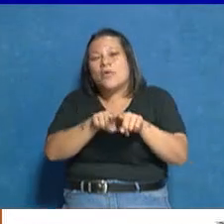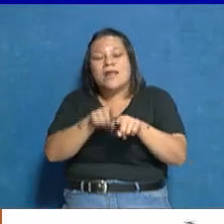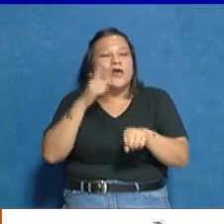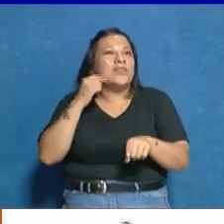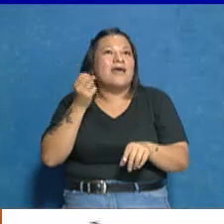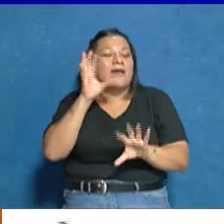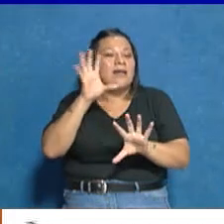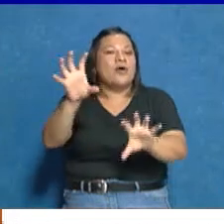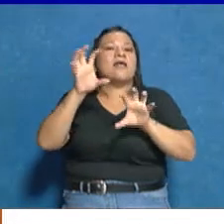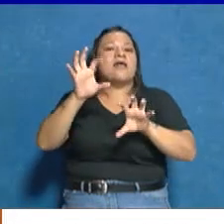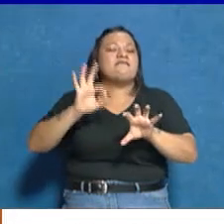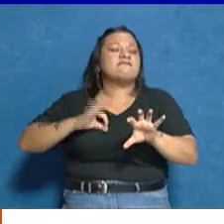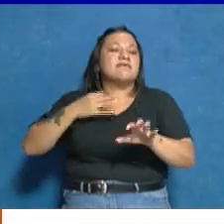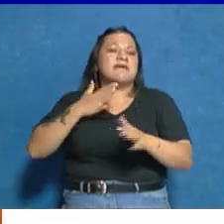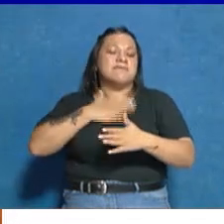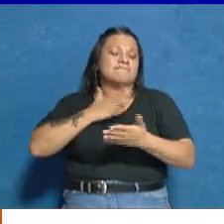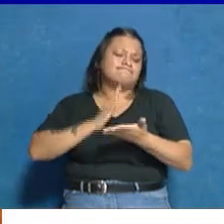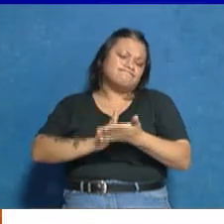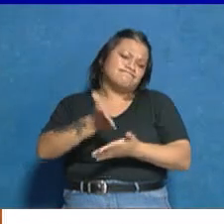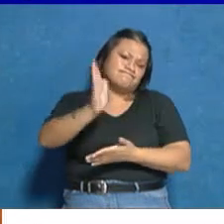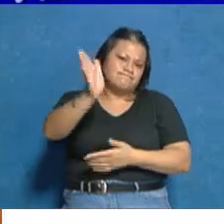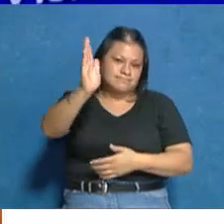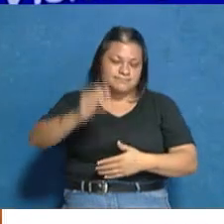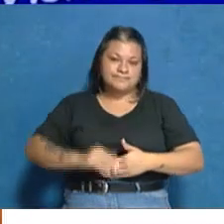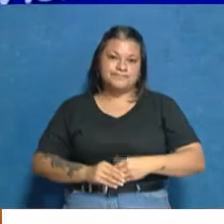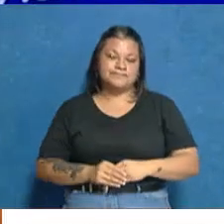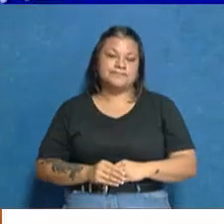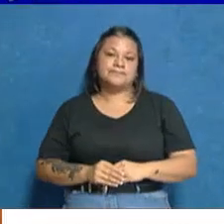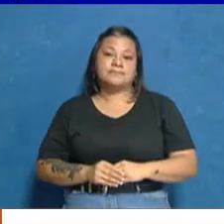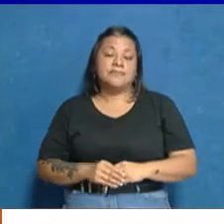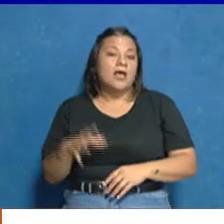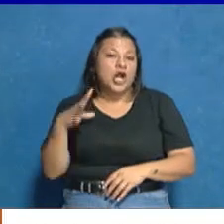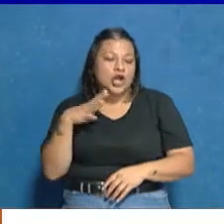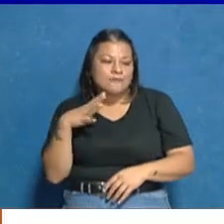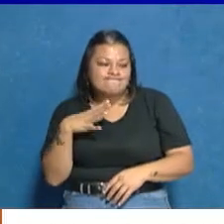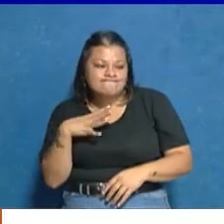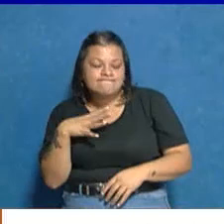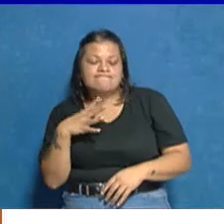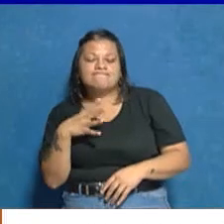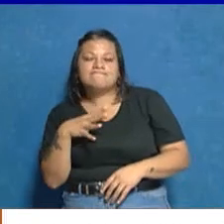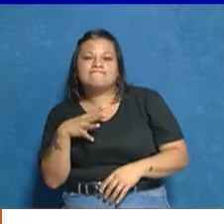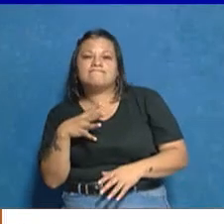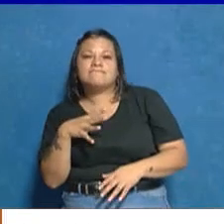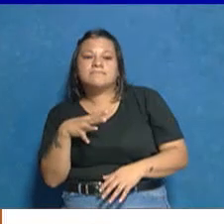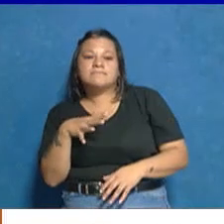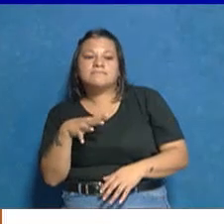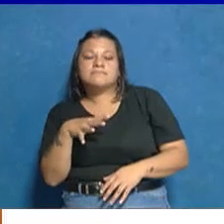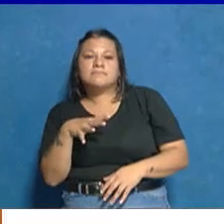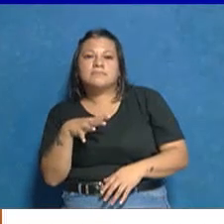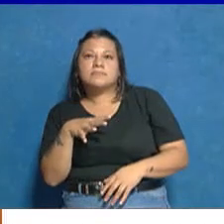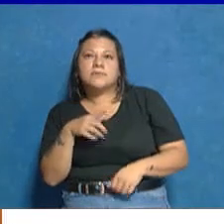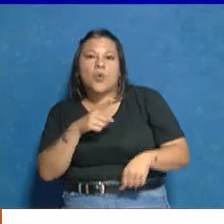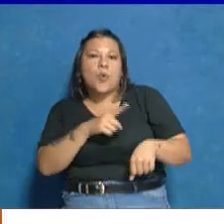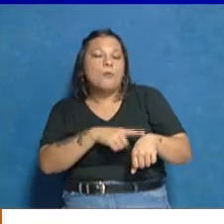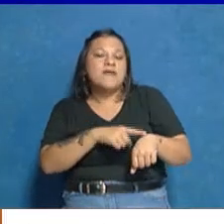toda mi vida y creo que todavía no encontré un lugar en mi vida que sea